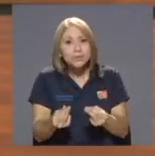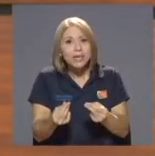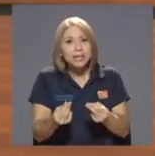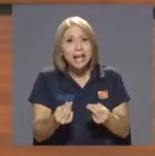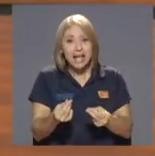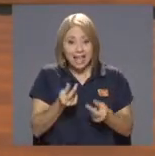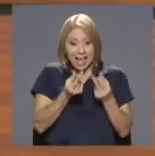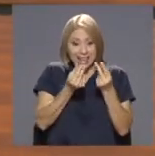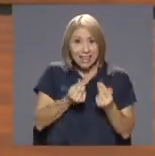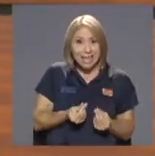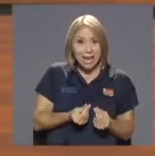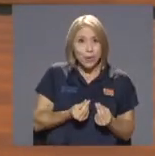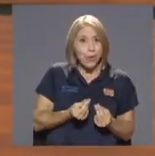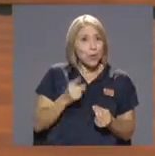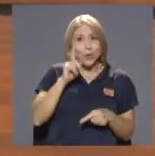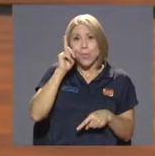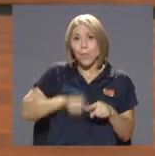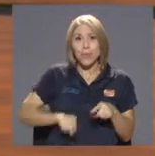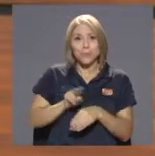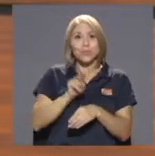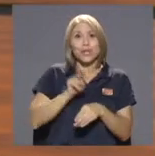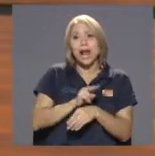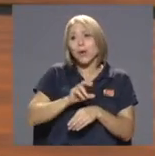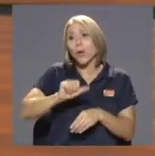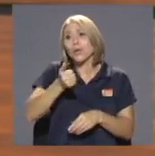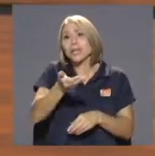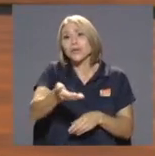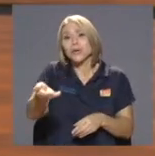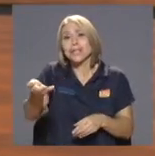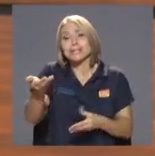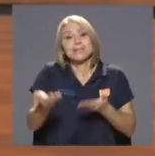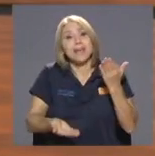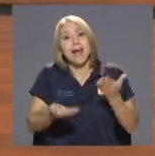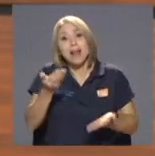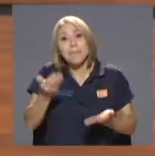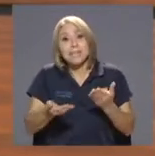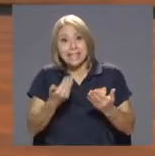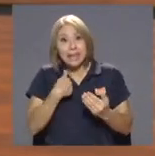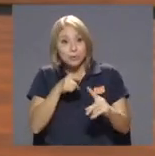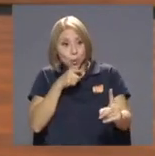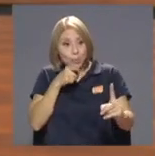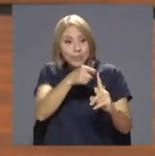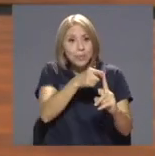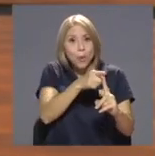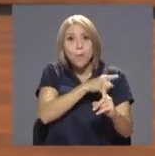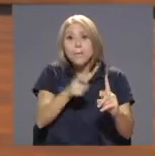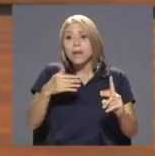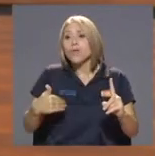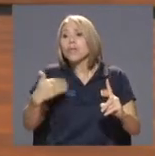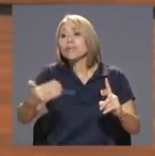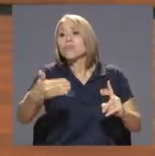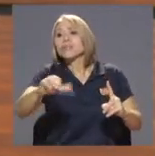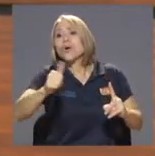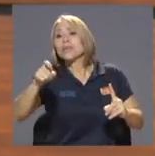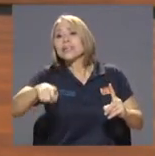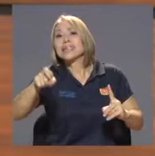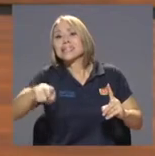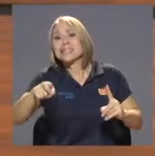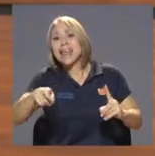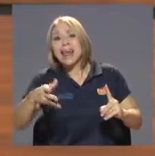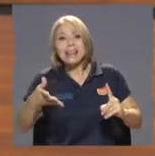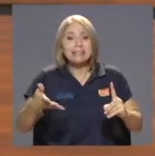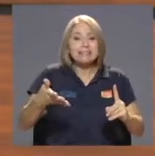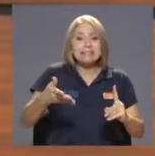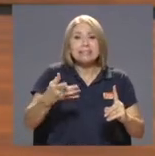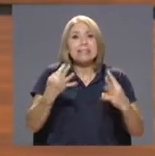lo que originalmente se pensó, sino que durante el año puede aparecer una necesidad adicional o una necesidad nueva. Tratamos de mover a veces dinero entre partidas